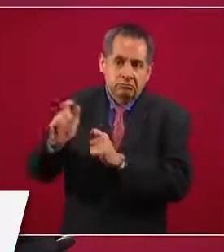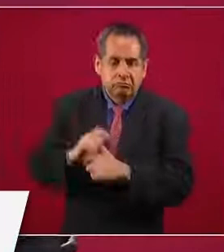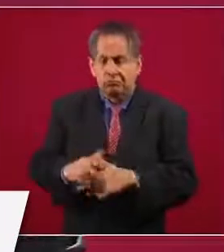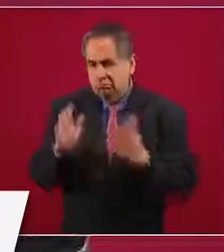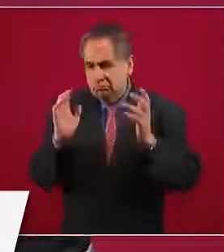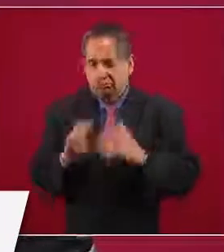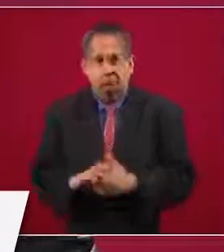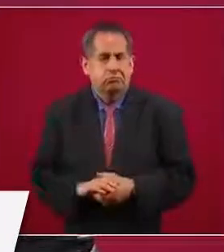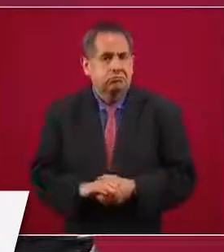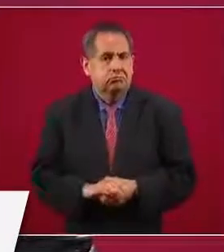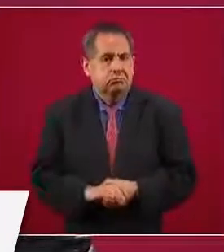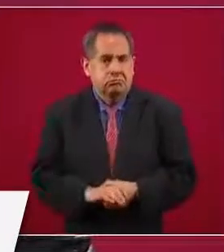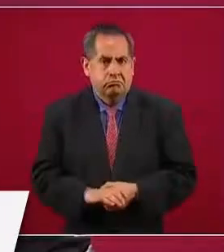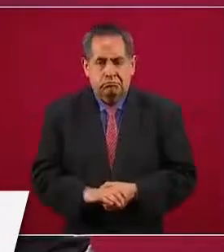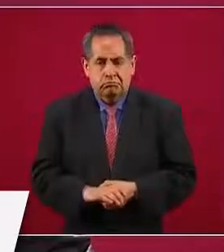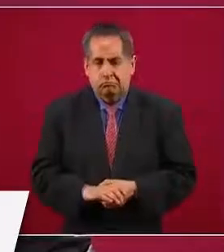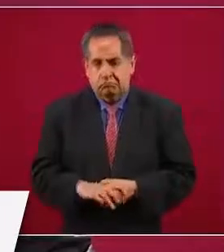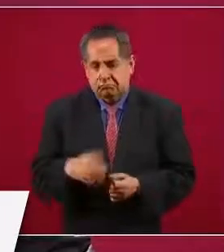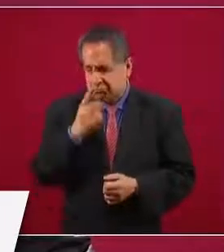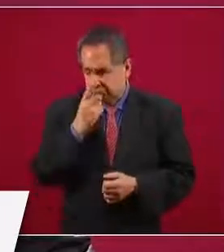dicen que